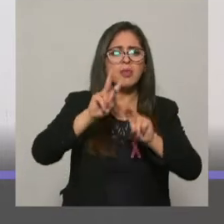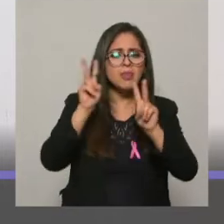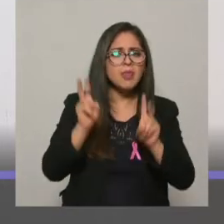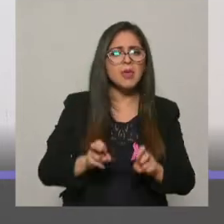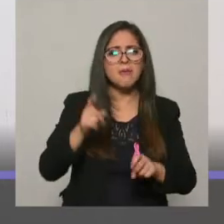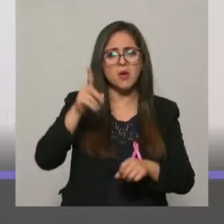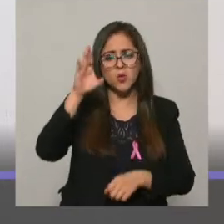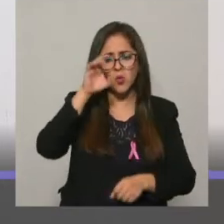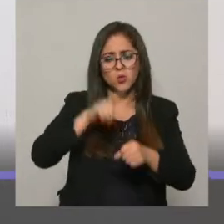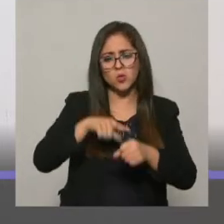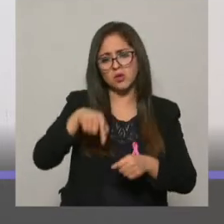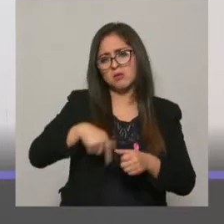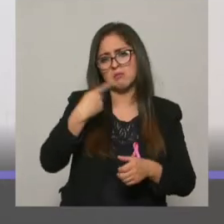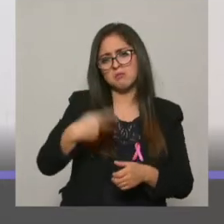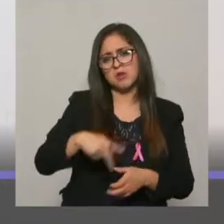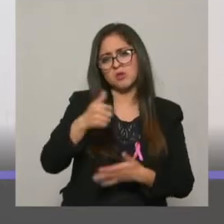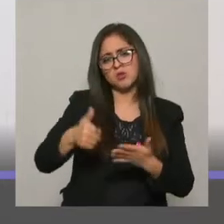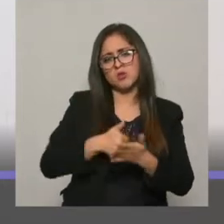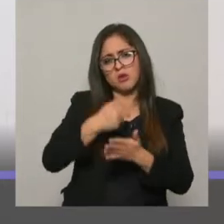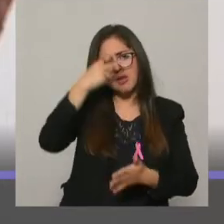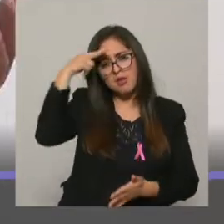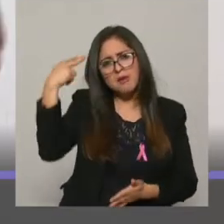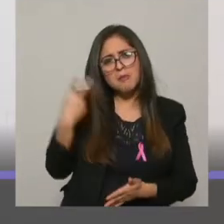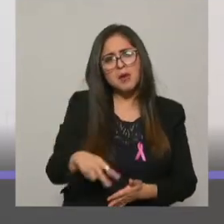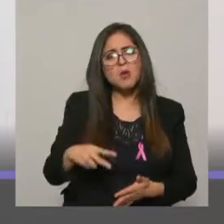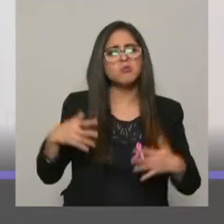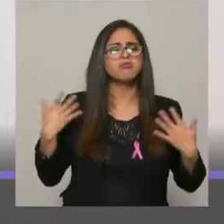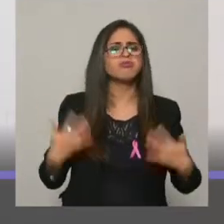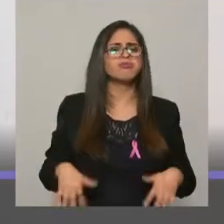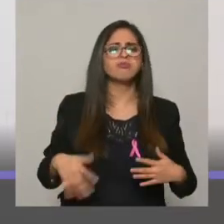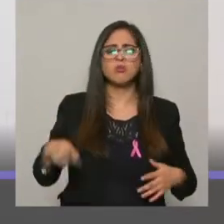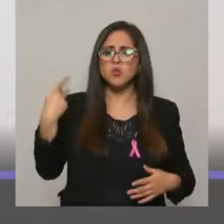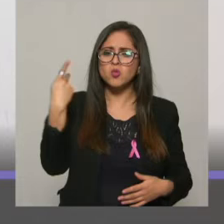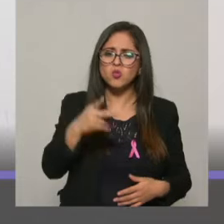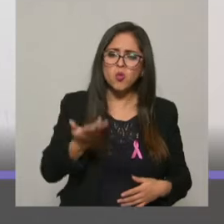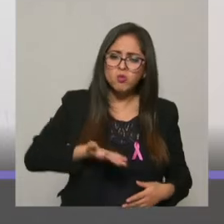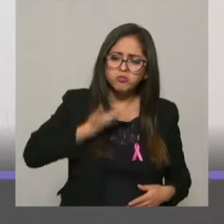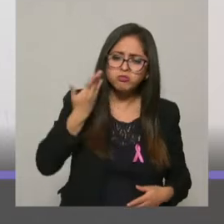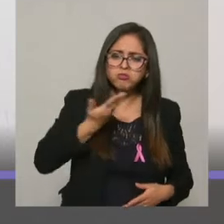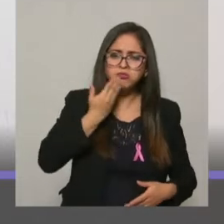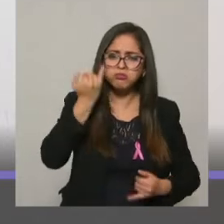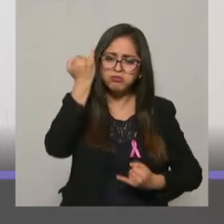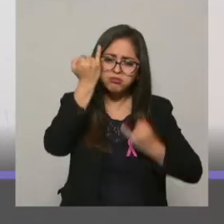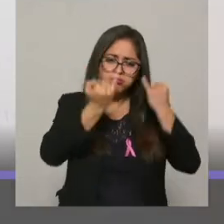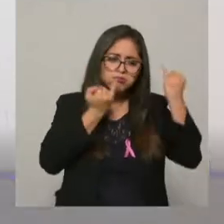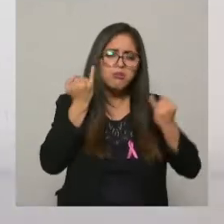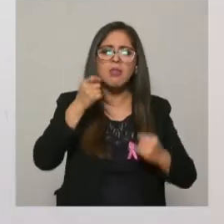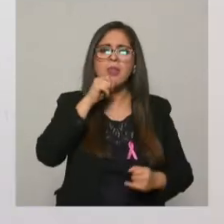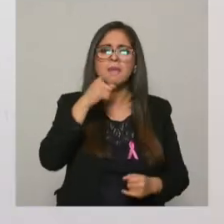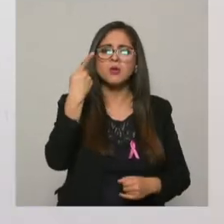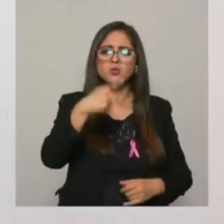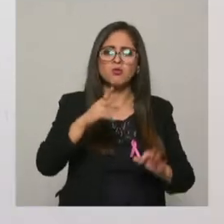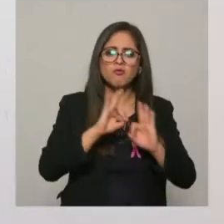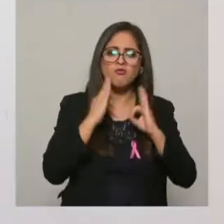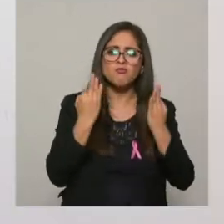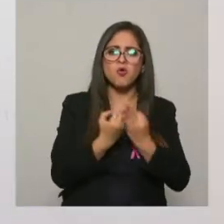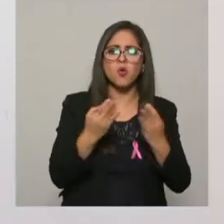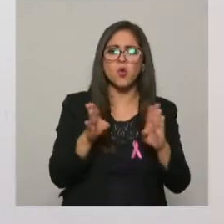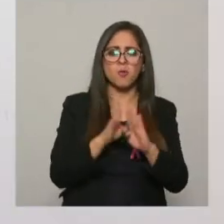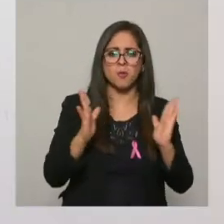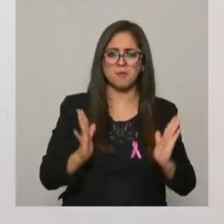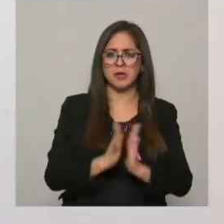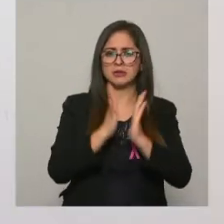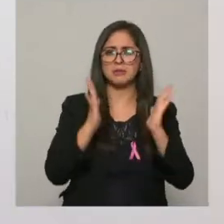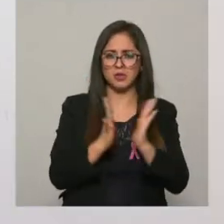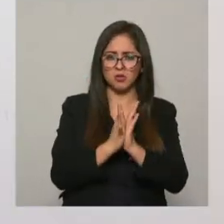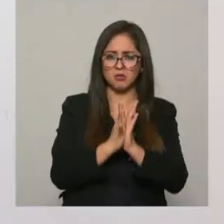de México, por todo el despliegue creativo y participación que hay en torno a